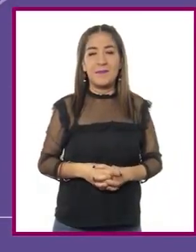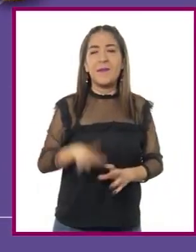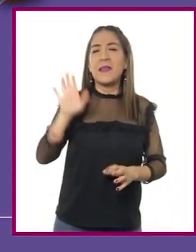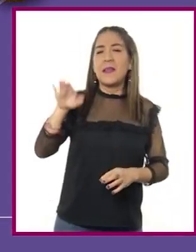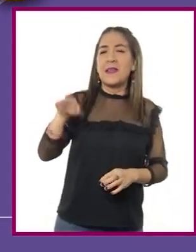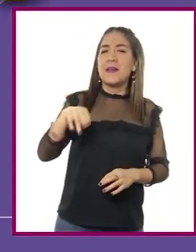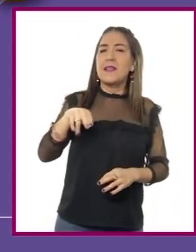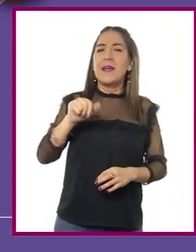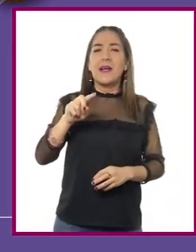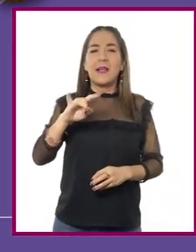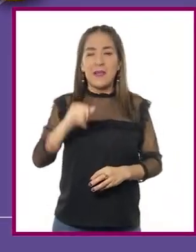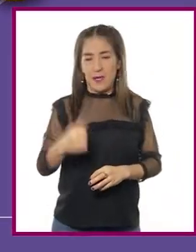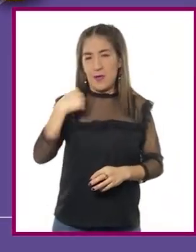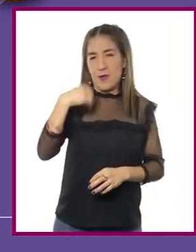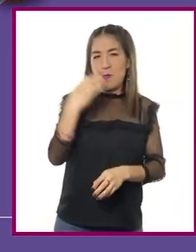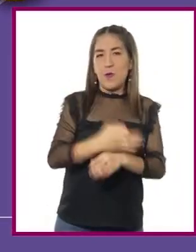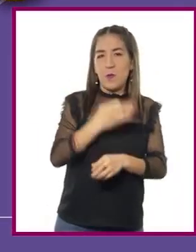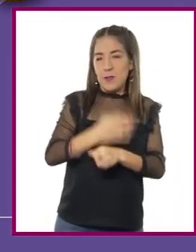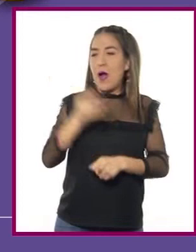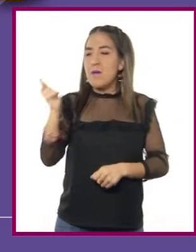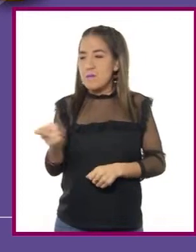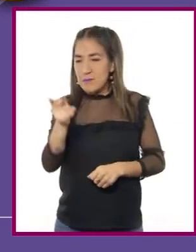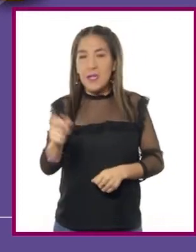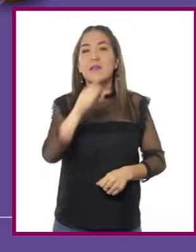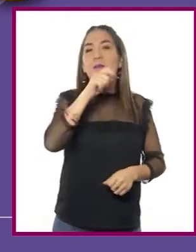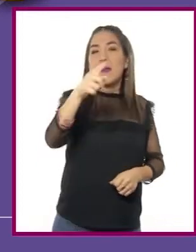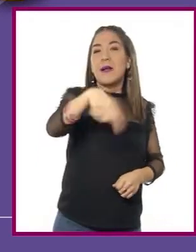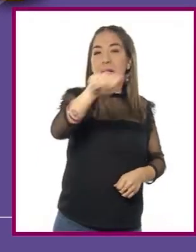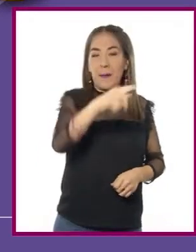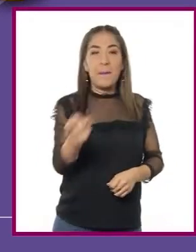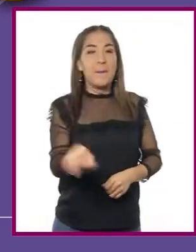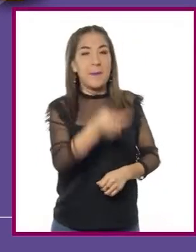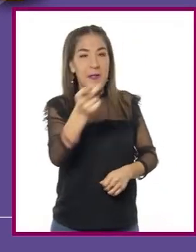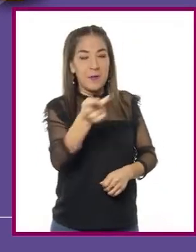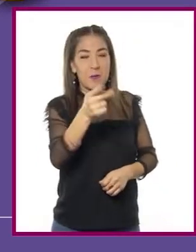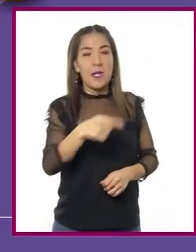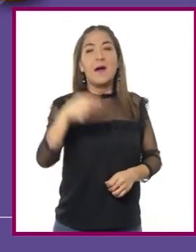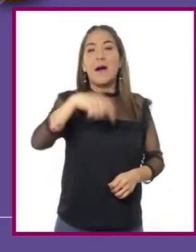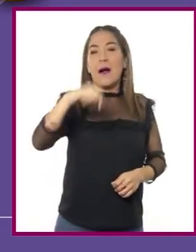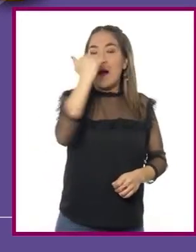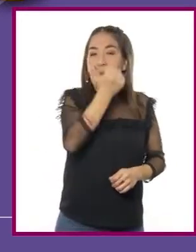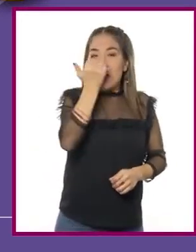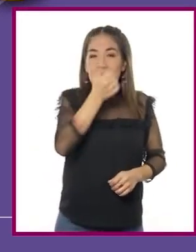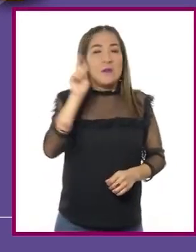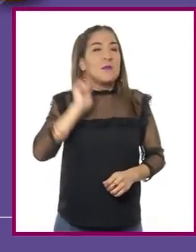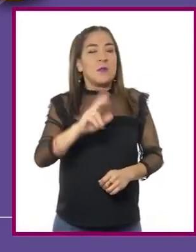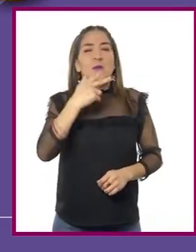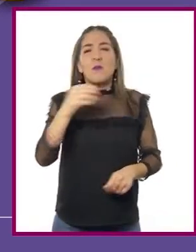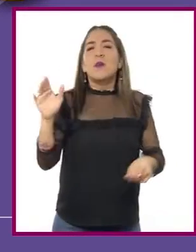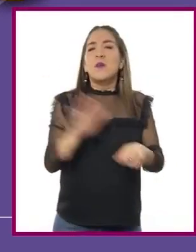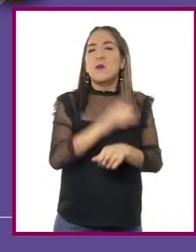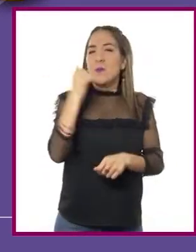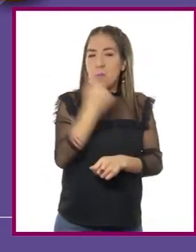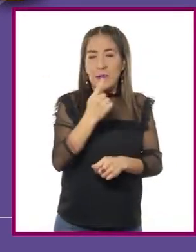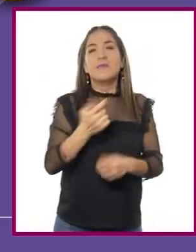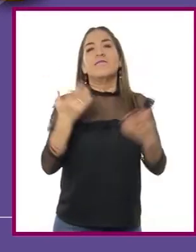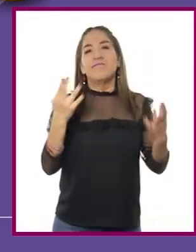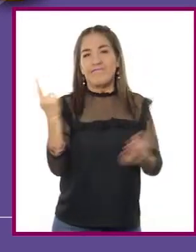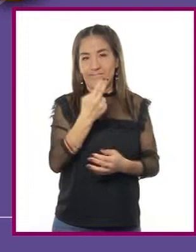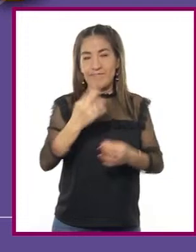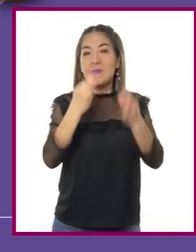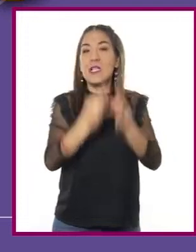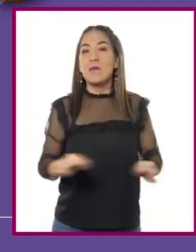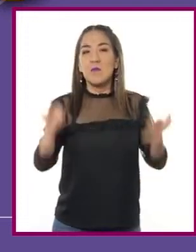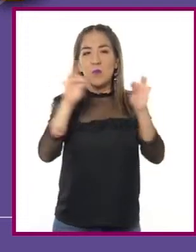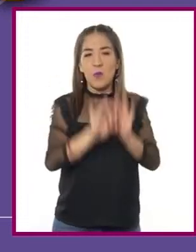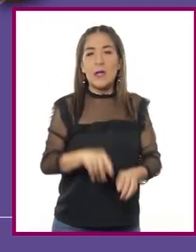Nadia, te hago y les hago estas preguntas a nuestras alumnas y alumnos porque es muy importante que